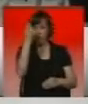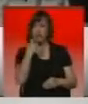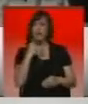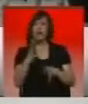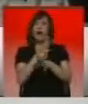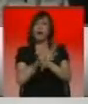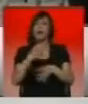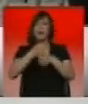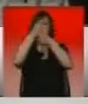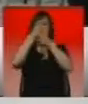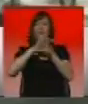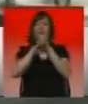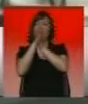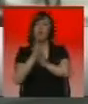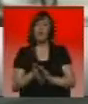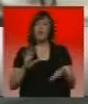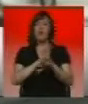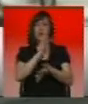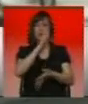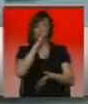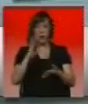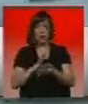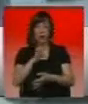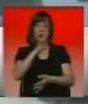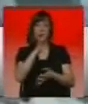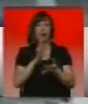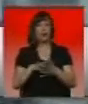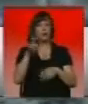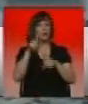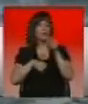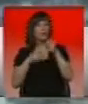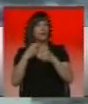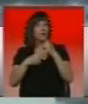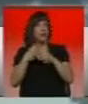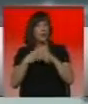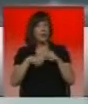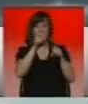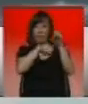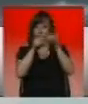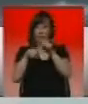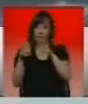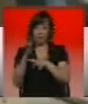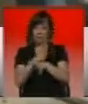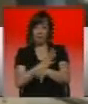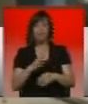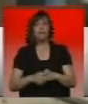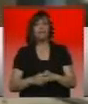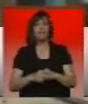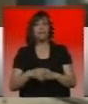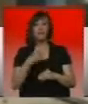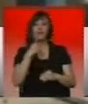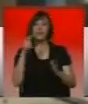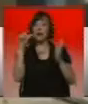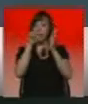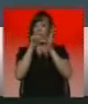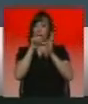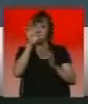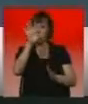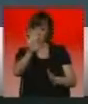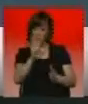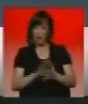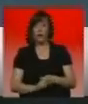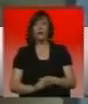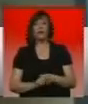bienes educativos que resultaron afectados durante el terremoto del 16 de abril. Señaló que habría incumplido con el artículo 5 del reglamento para